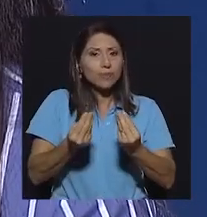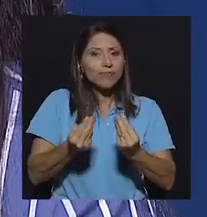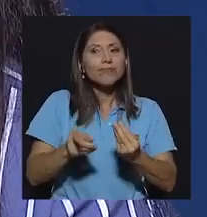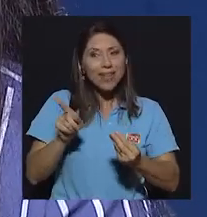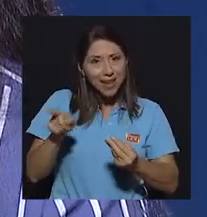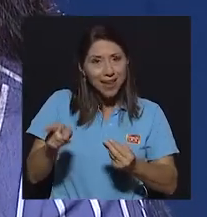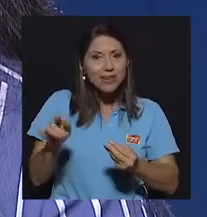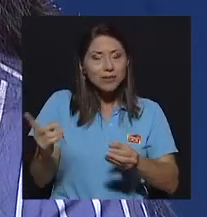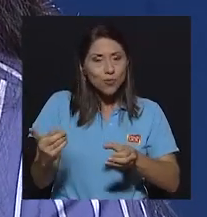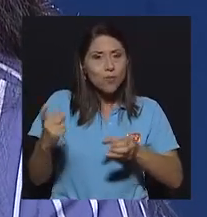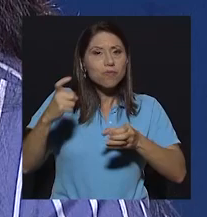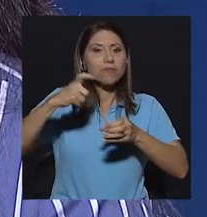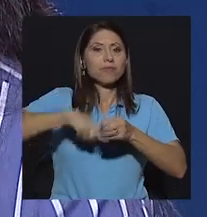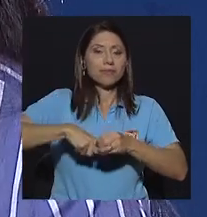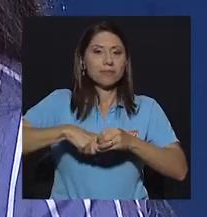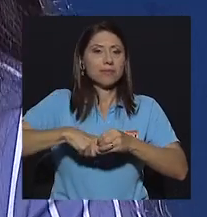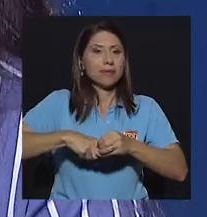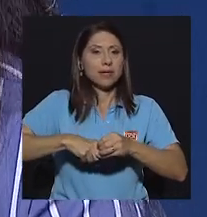involucrado